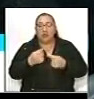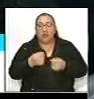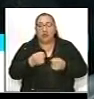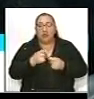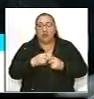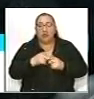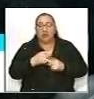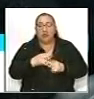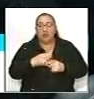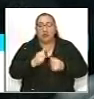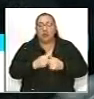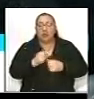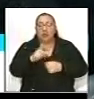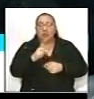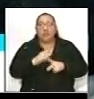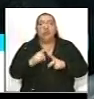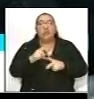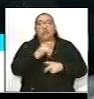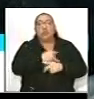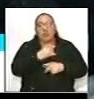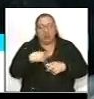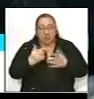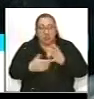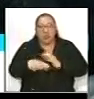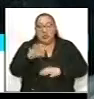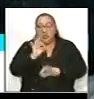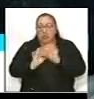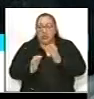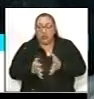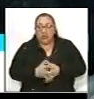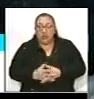a las universidades